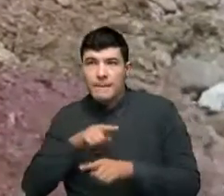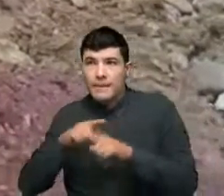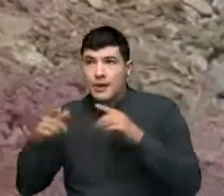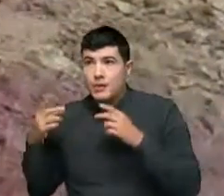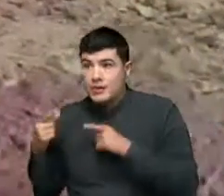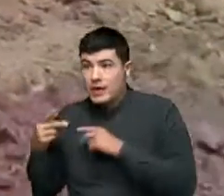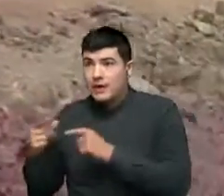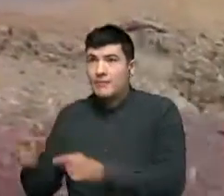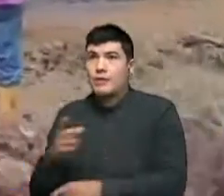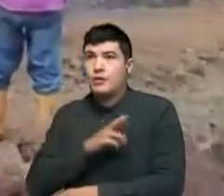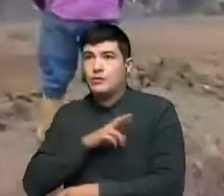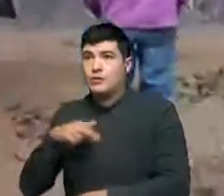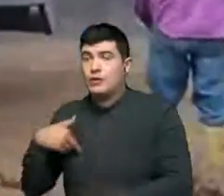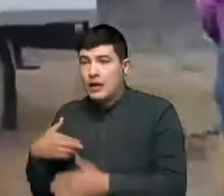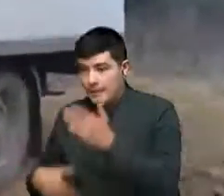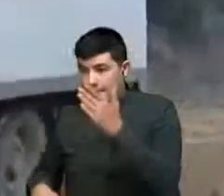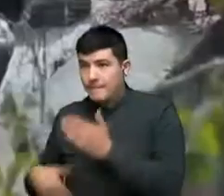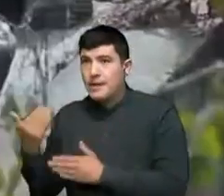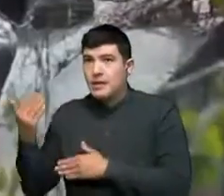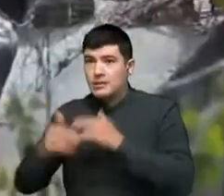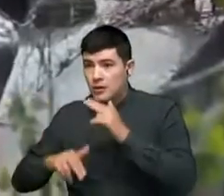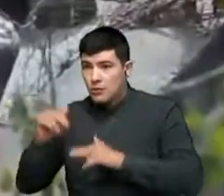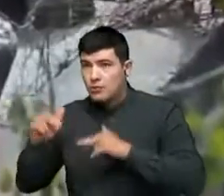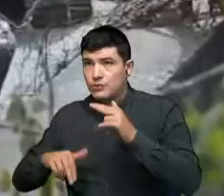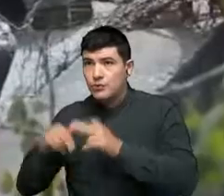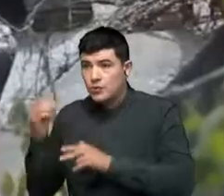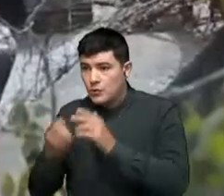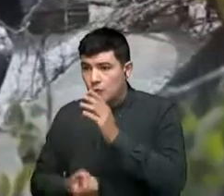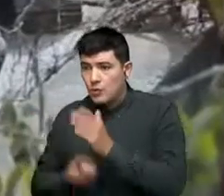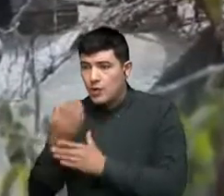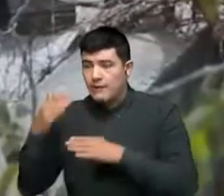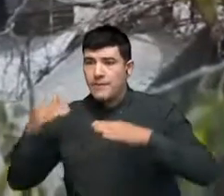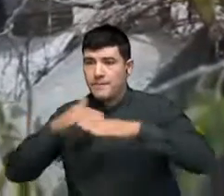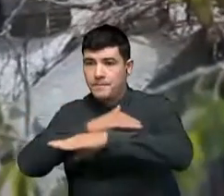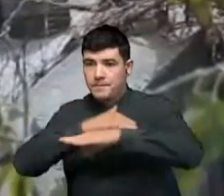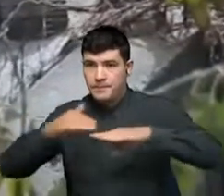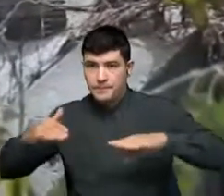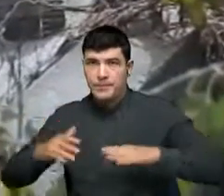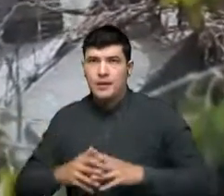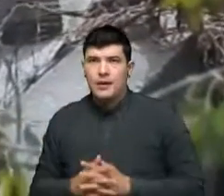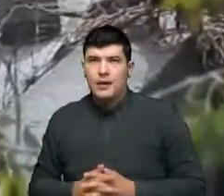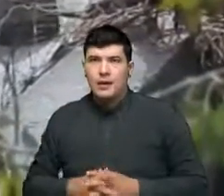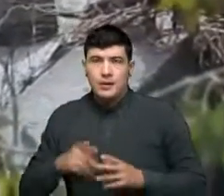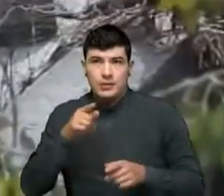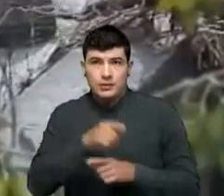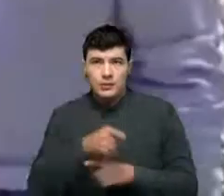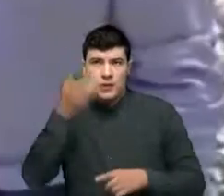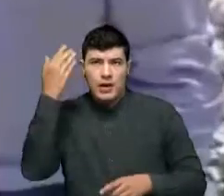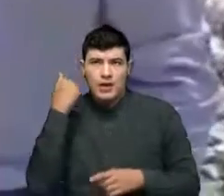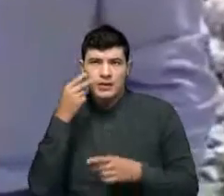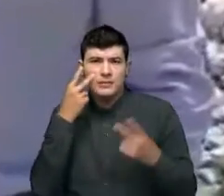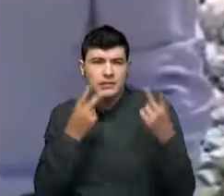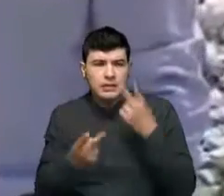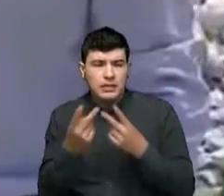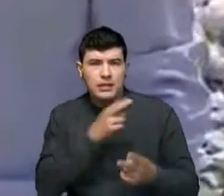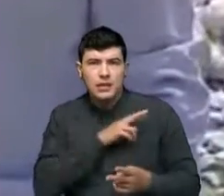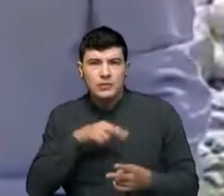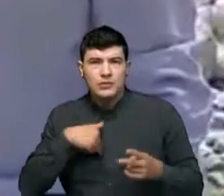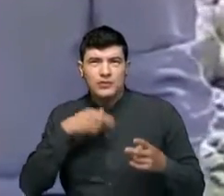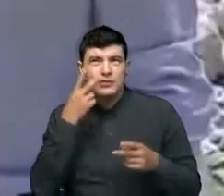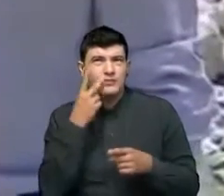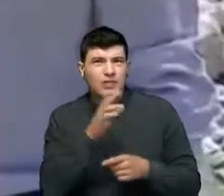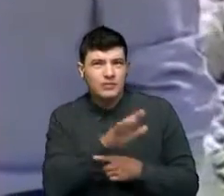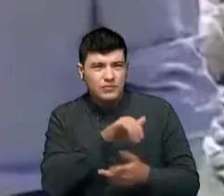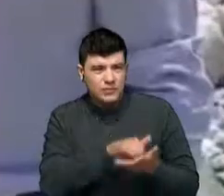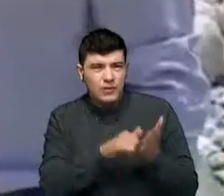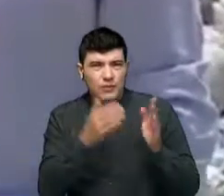reiniciamos la conectividad pero sobre todo superamos la emergencia en esa visita evidenciamos problemas como el que